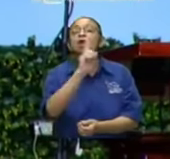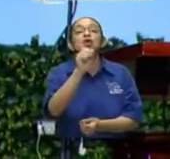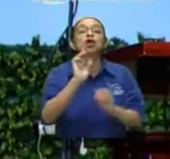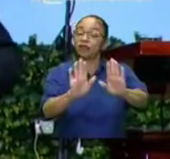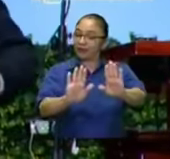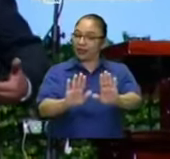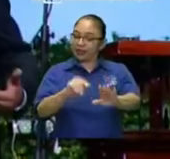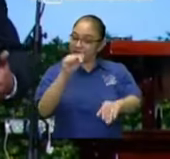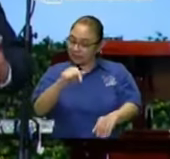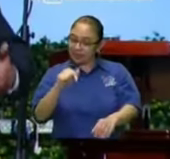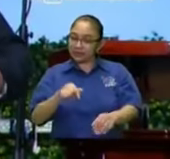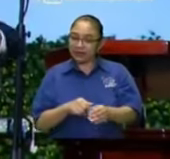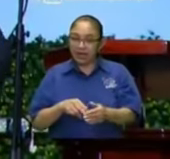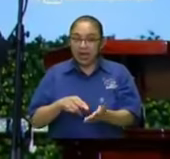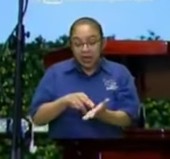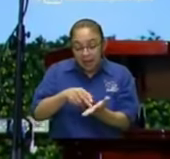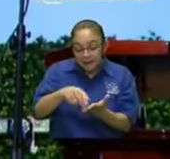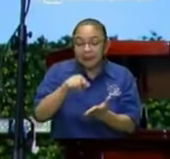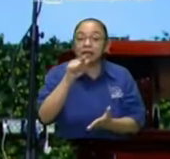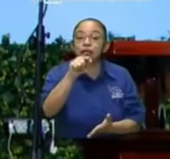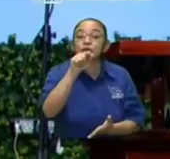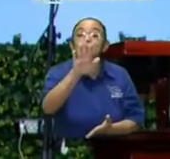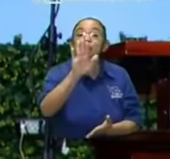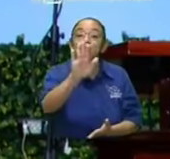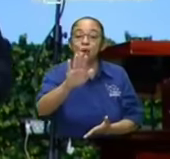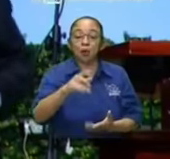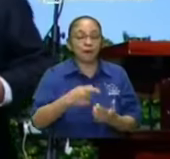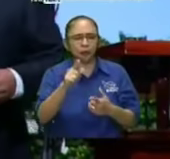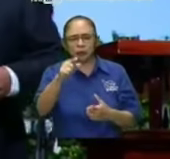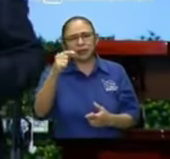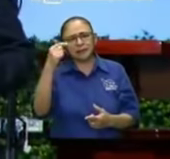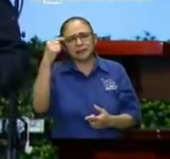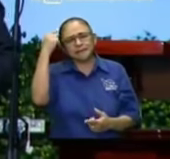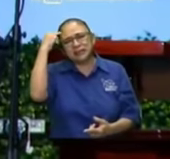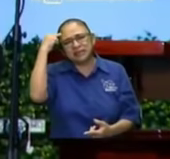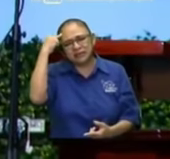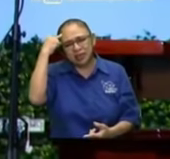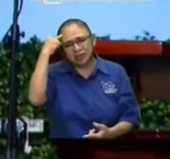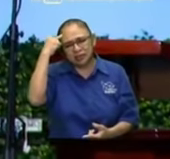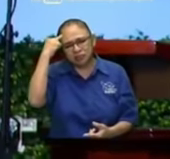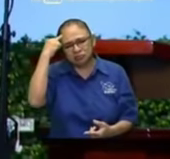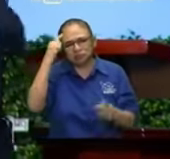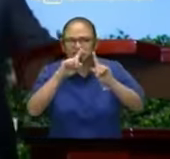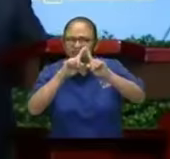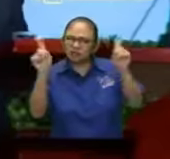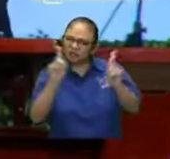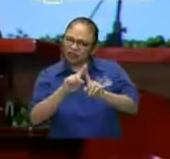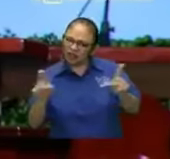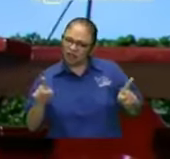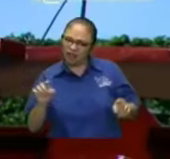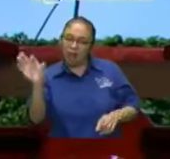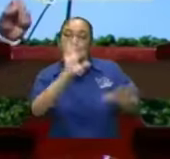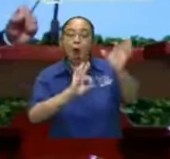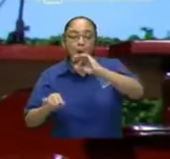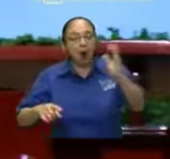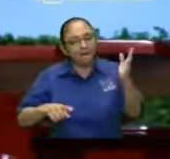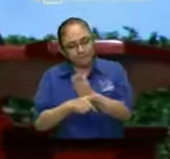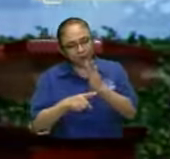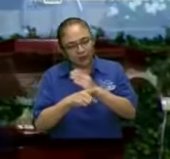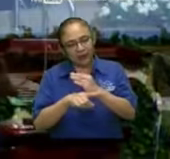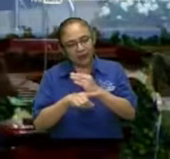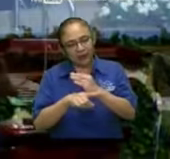no detengas ese caminar tuyo en este tiempo, el renuevo, por un prejuicio racial o por un problema familiar. Amén.